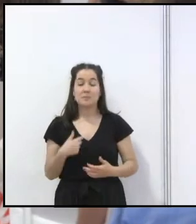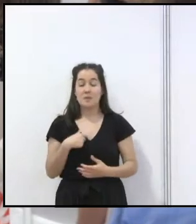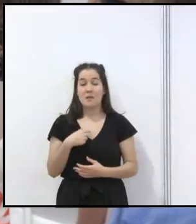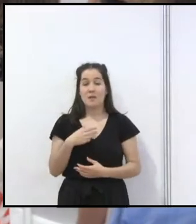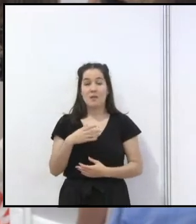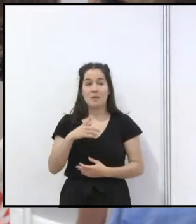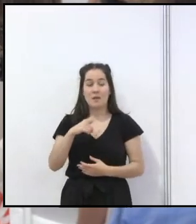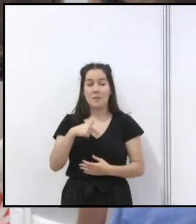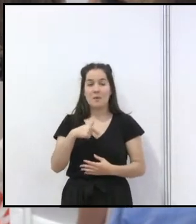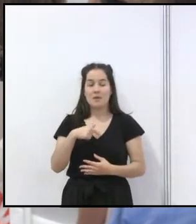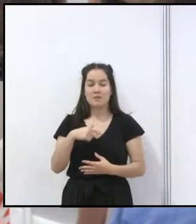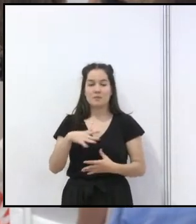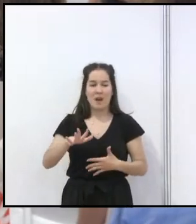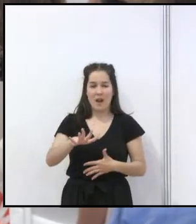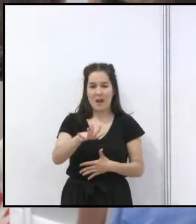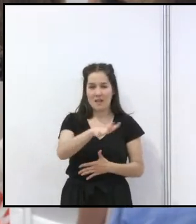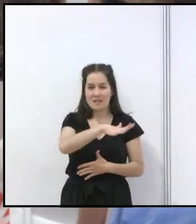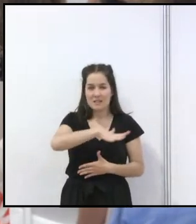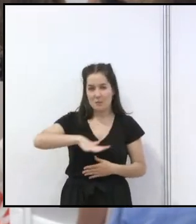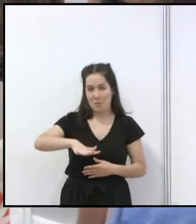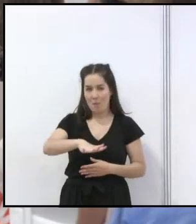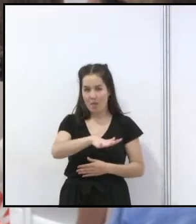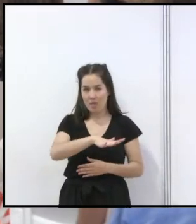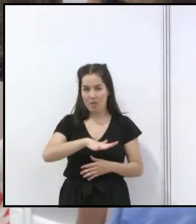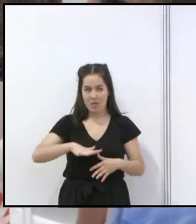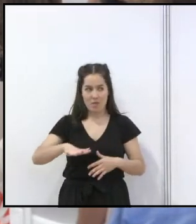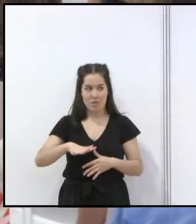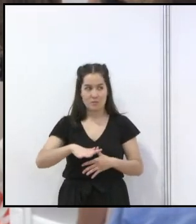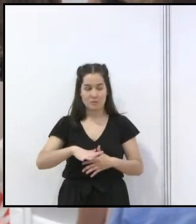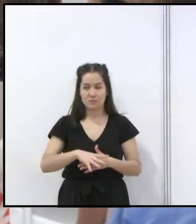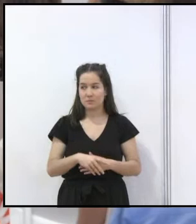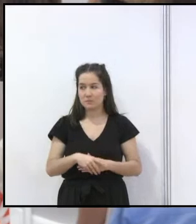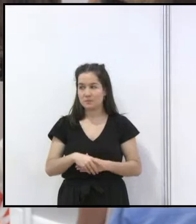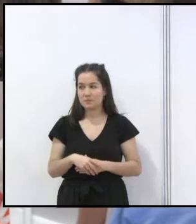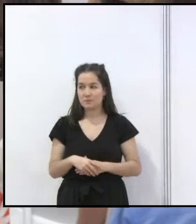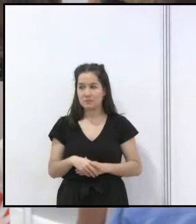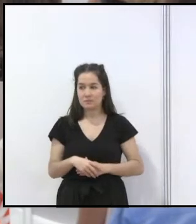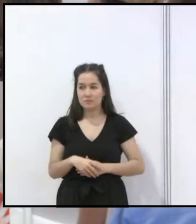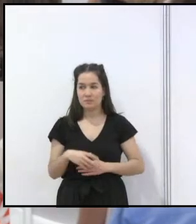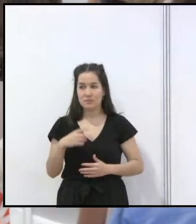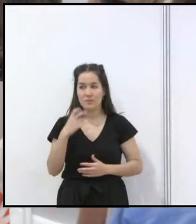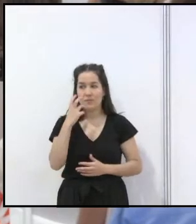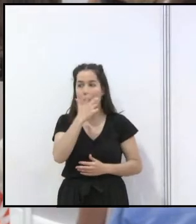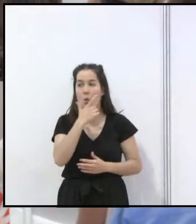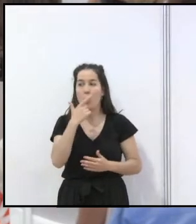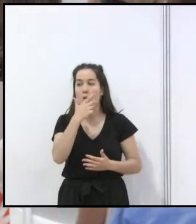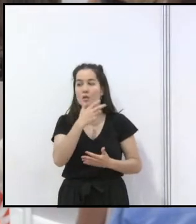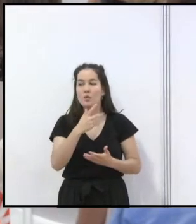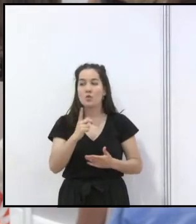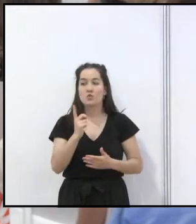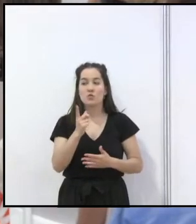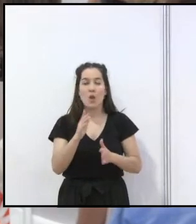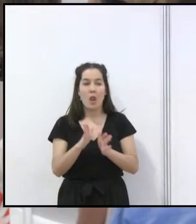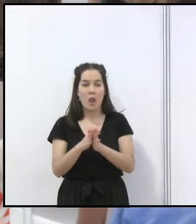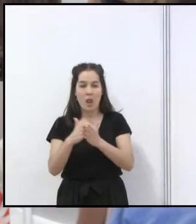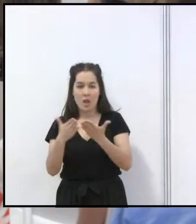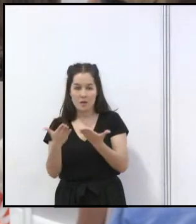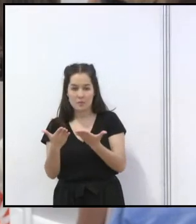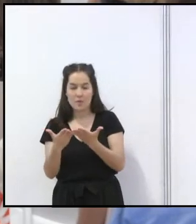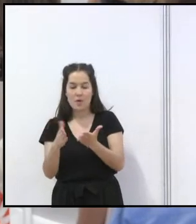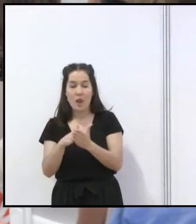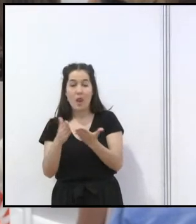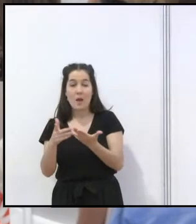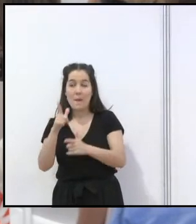que yo creo que no solamente escribiste un cuento, Clara, sino que escribiste un libro, que es el libro de los viajes